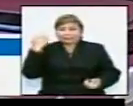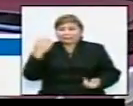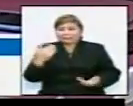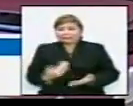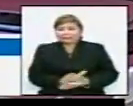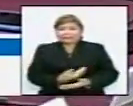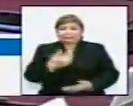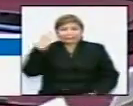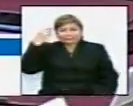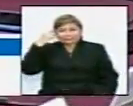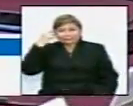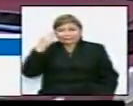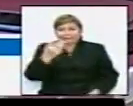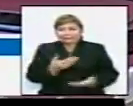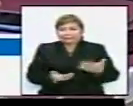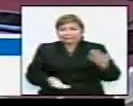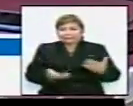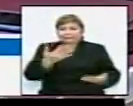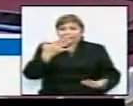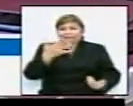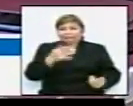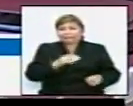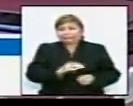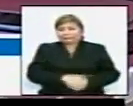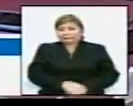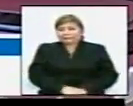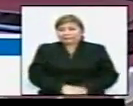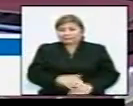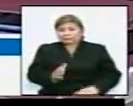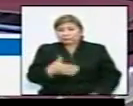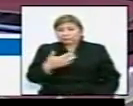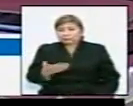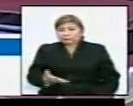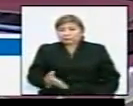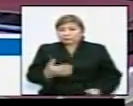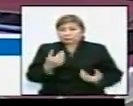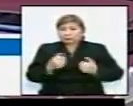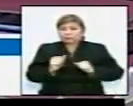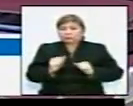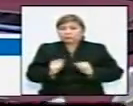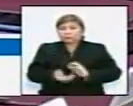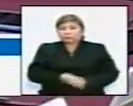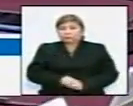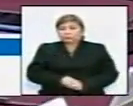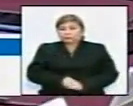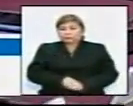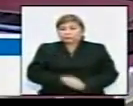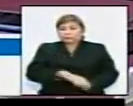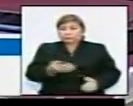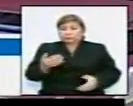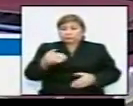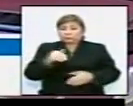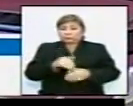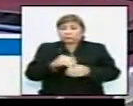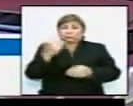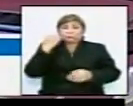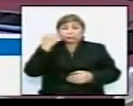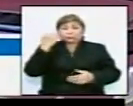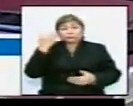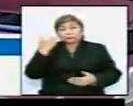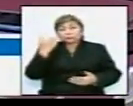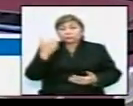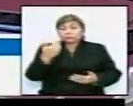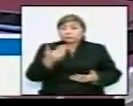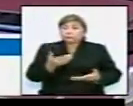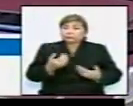nuevo partido político. Quisiera en todo caso que me aclare si es que es posible que, si es que se opta por ese antiguo camino o